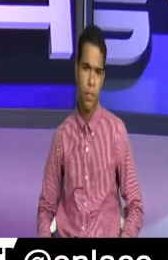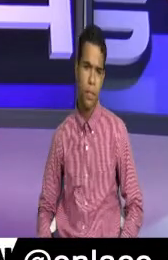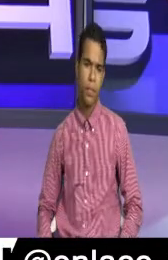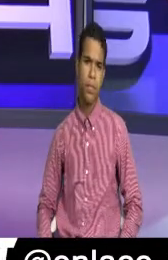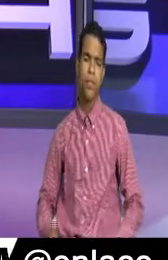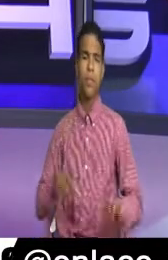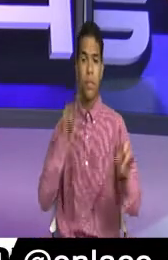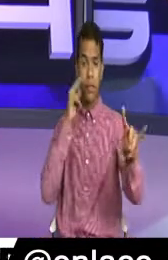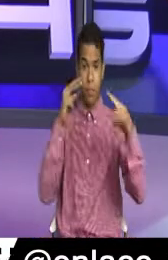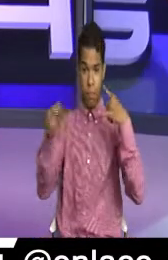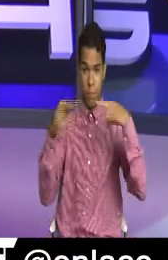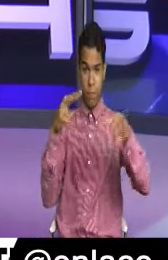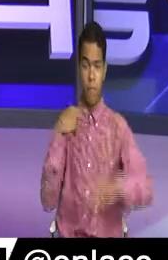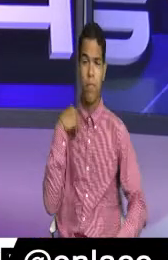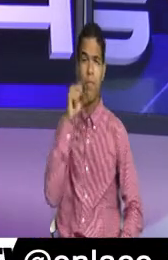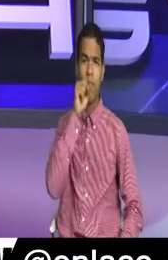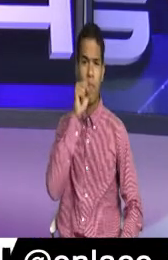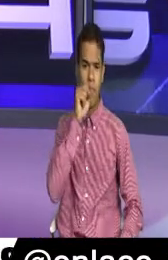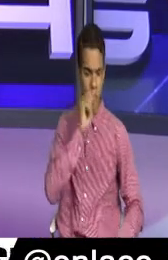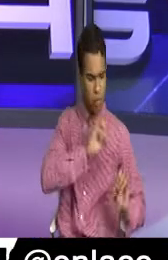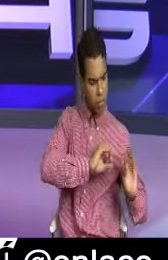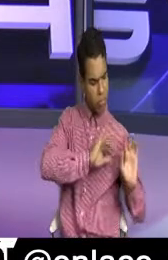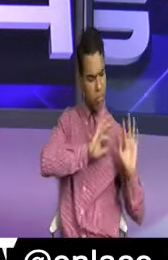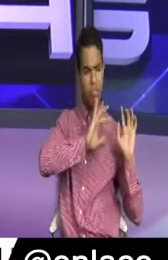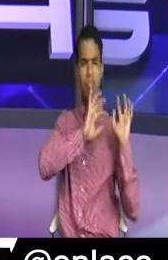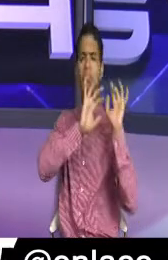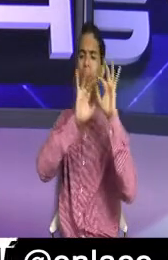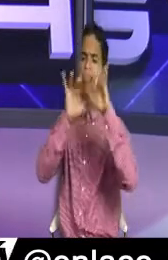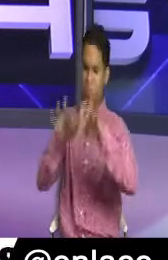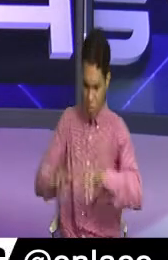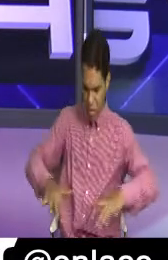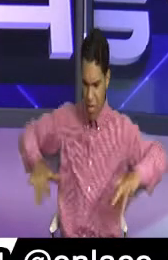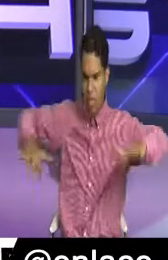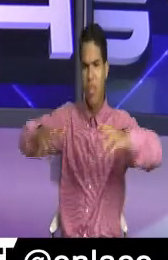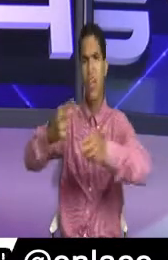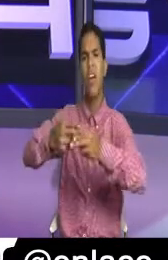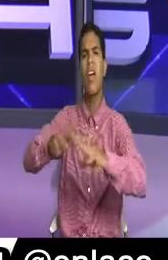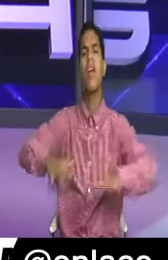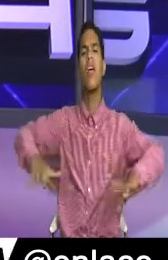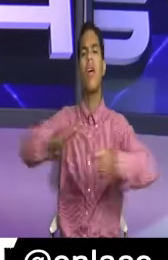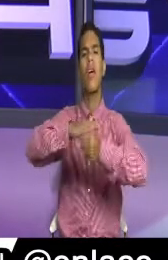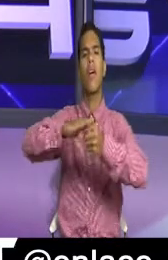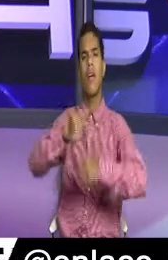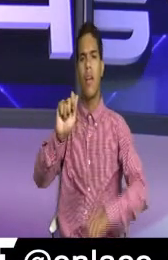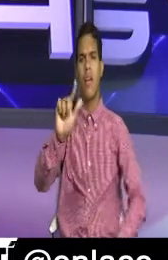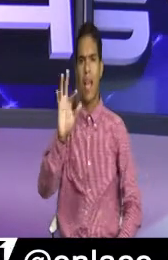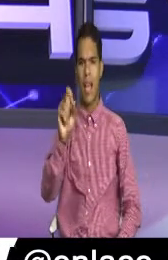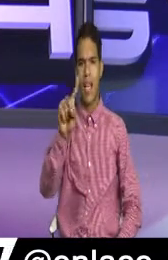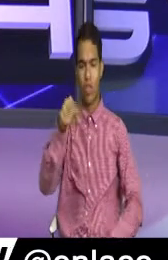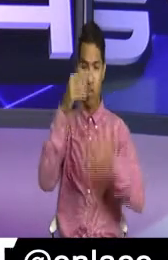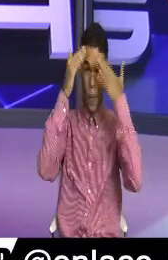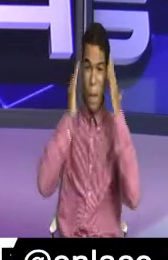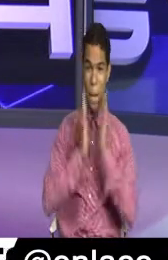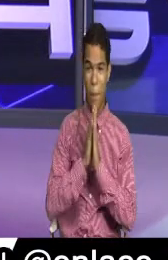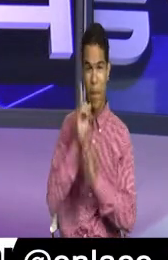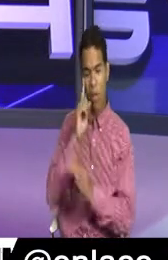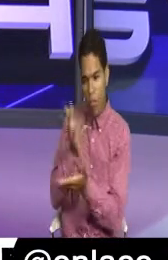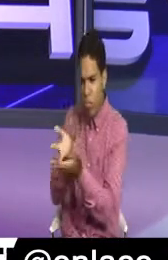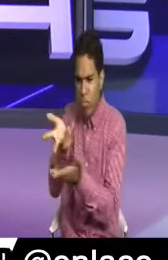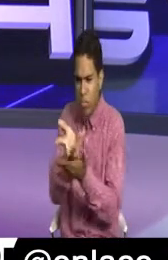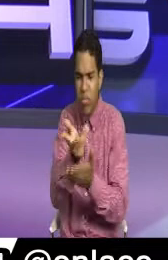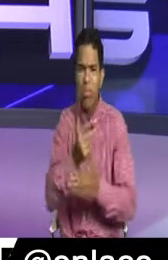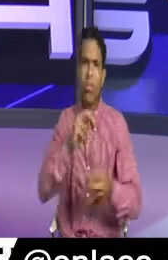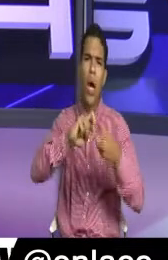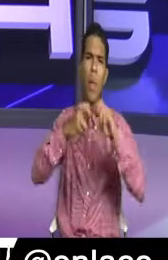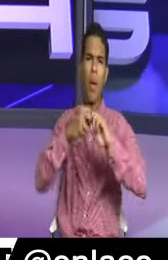Barranca Bermeja se trasladó hasta el barrio Altos de la Virgen, en donde brindó asesoría a la comunidad ante los problemas del alcantarillado de aguas negras que